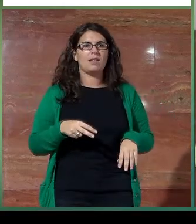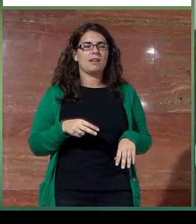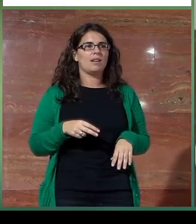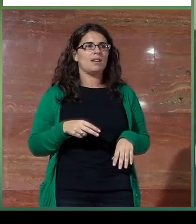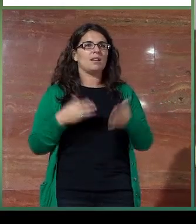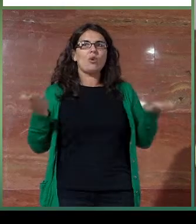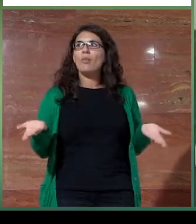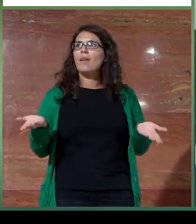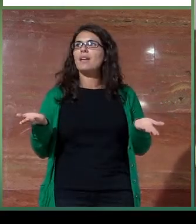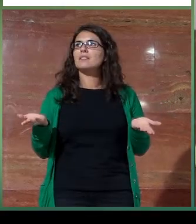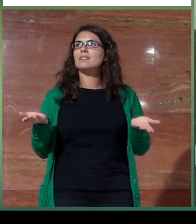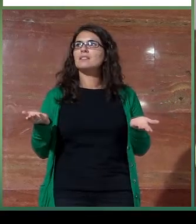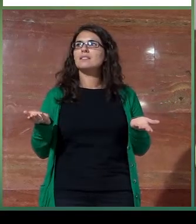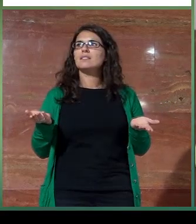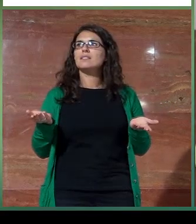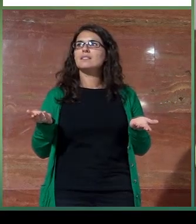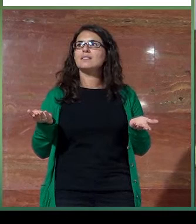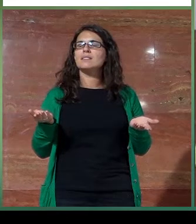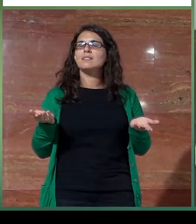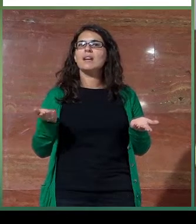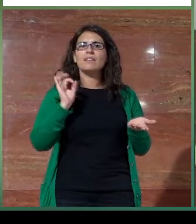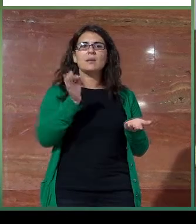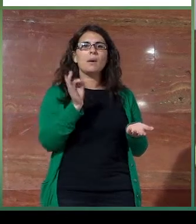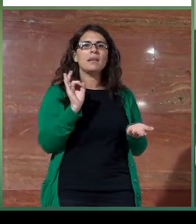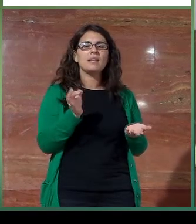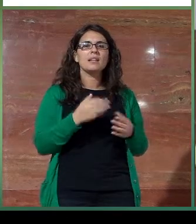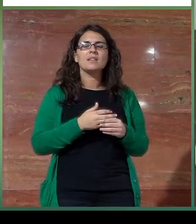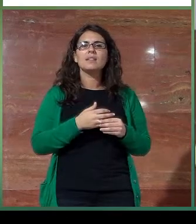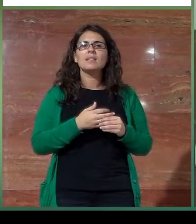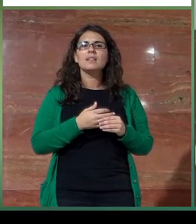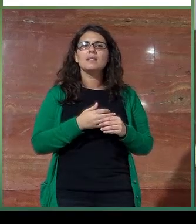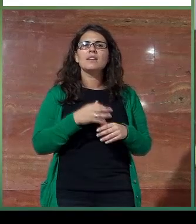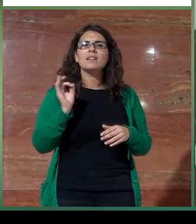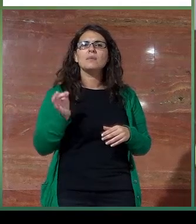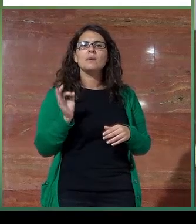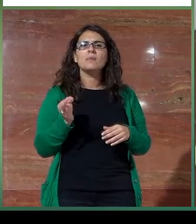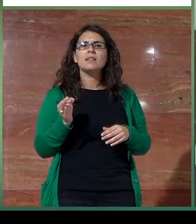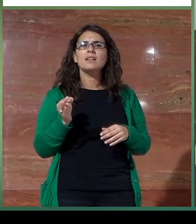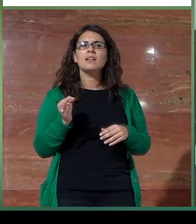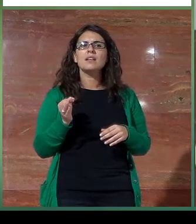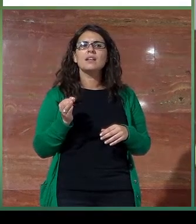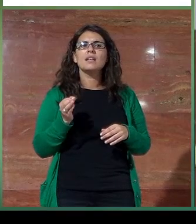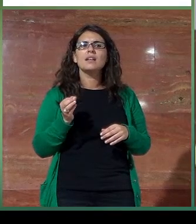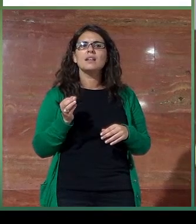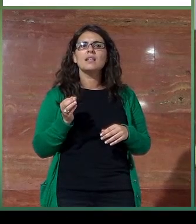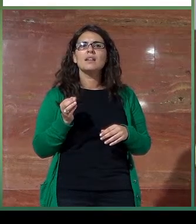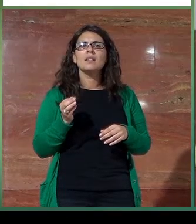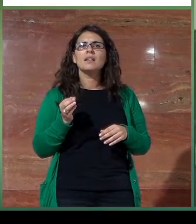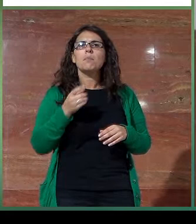relativamente limitada. O sea, efectivamente, nosotros hemos hecho muy malas ciudades y lo peor es que